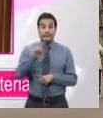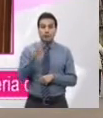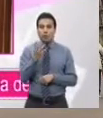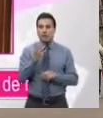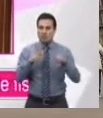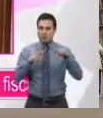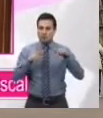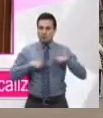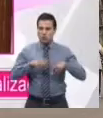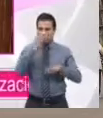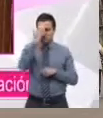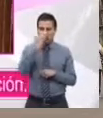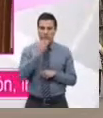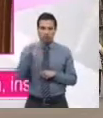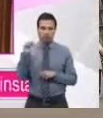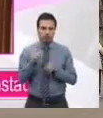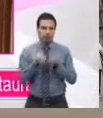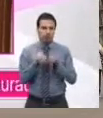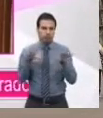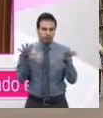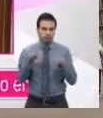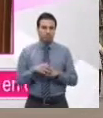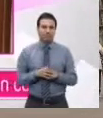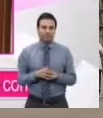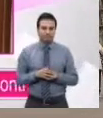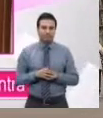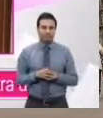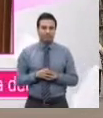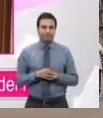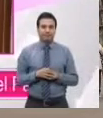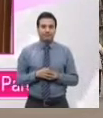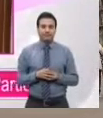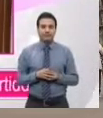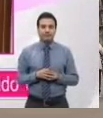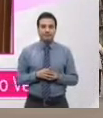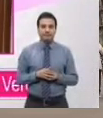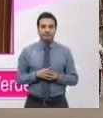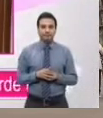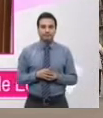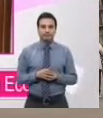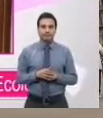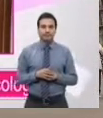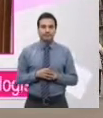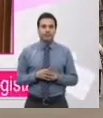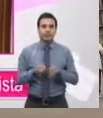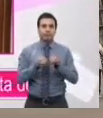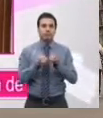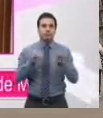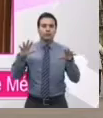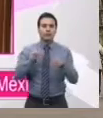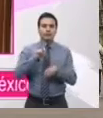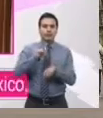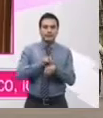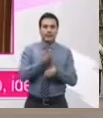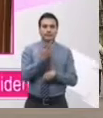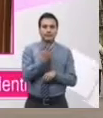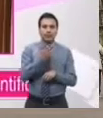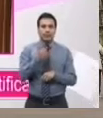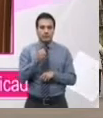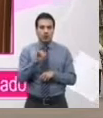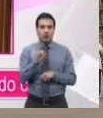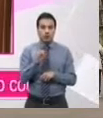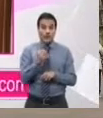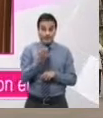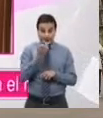a 104 personas famosas y quienes difundieron sus mensajes los días 5 y 6 de junio durante el periodo de